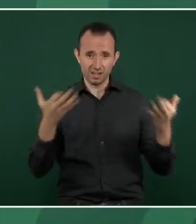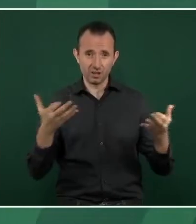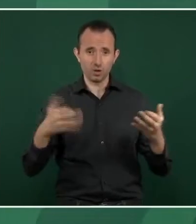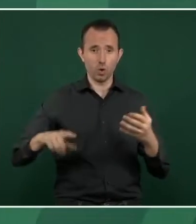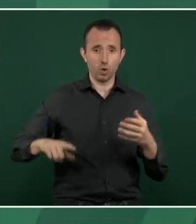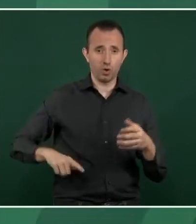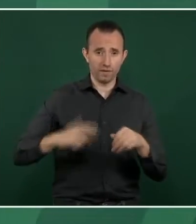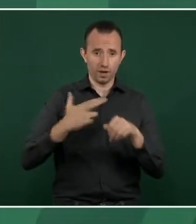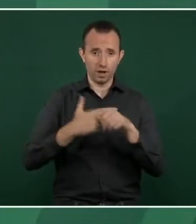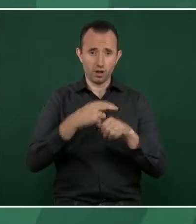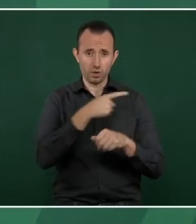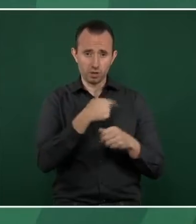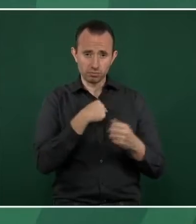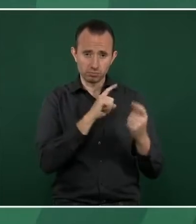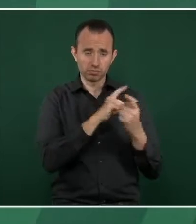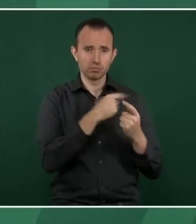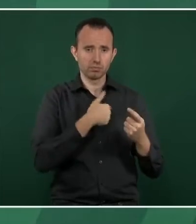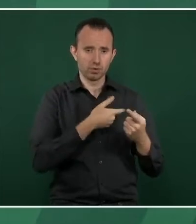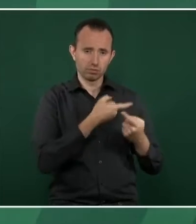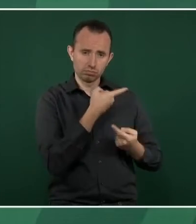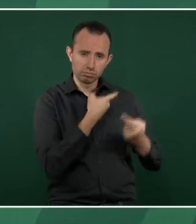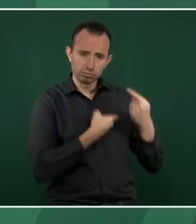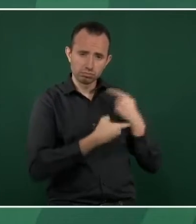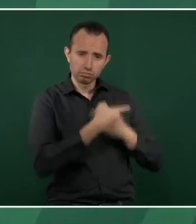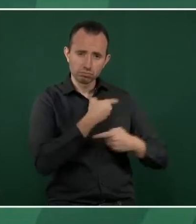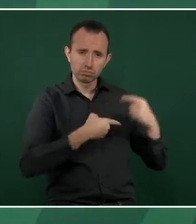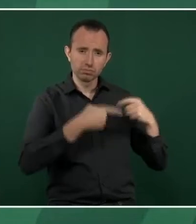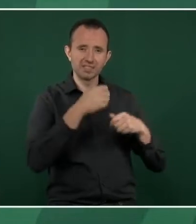pedir al secretario Román Meyer